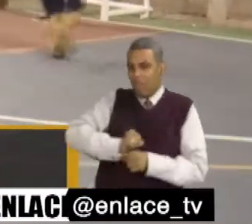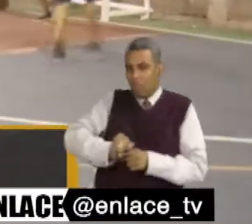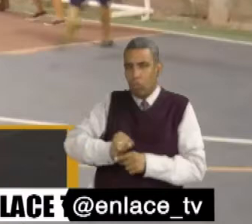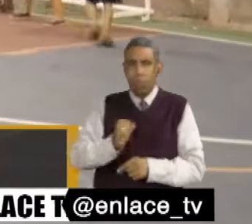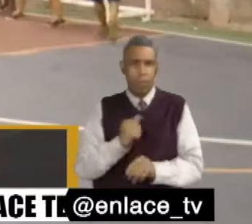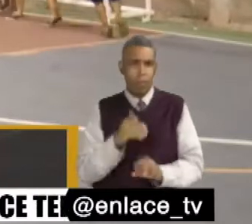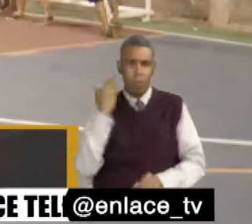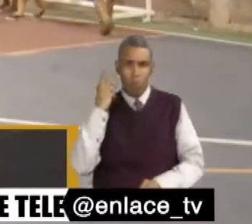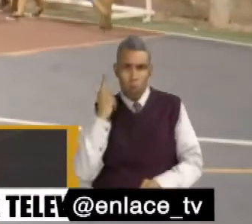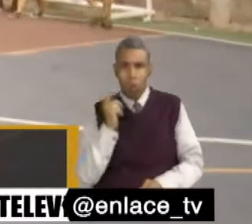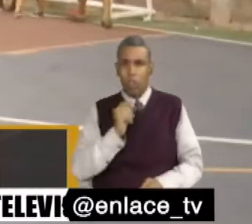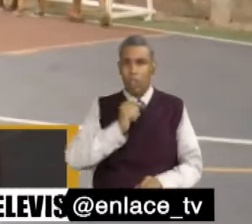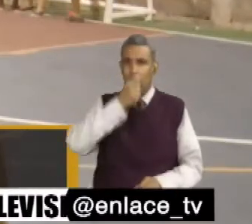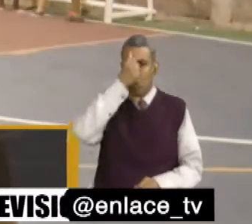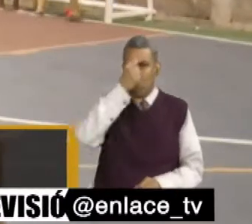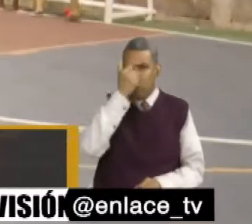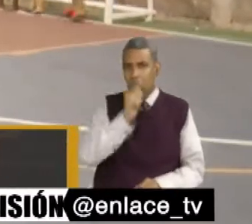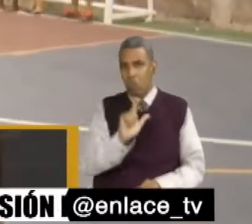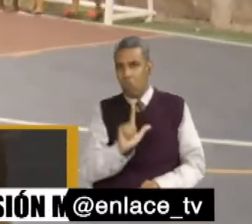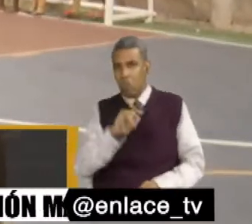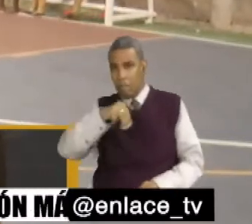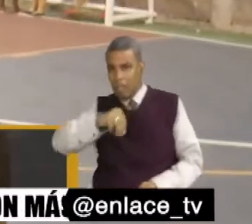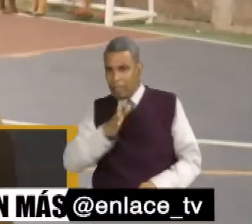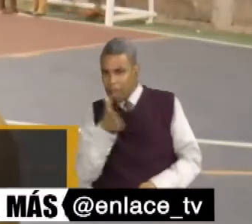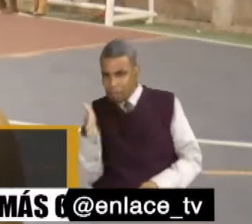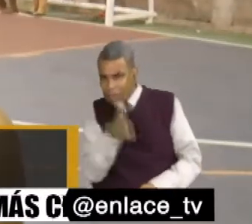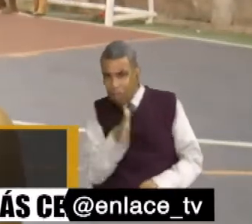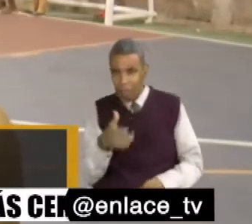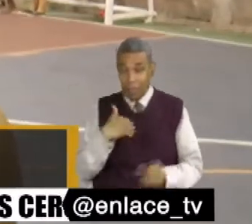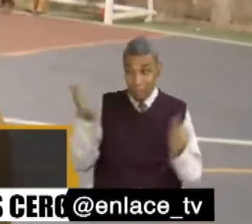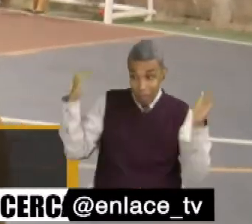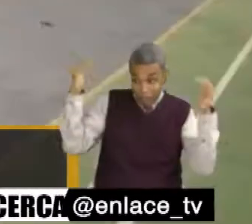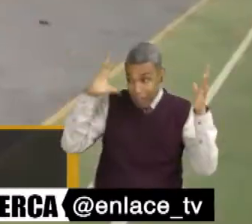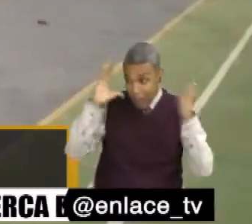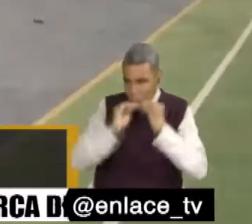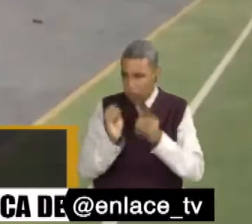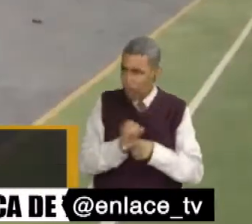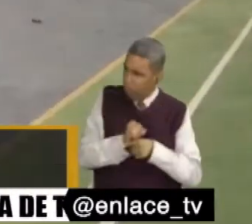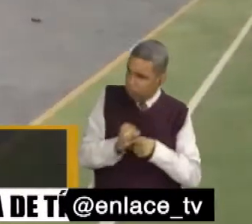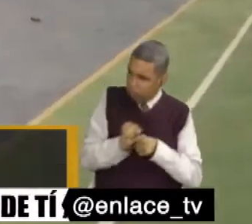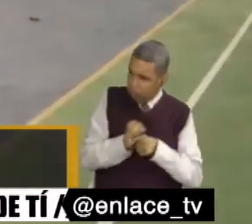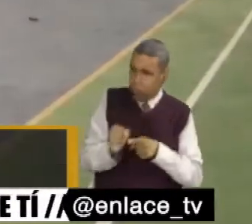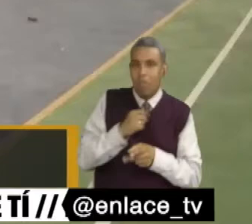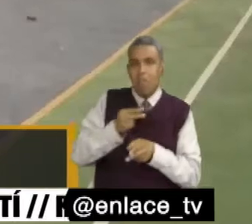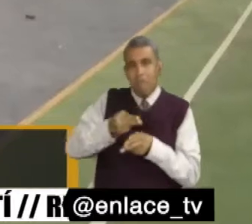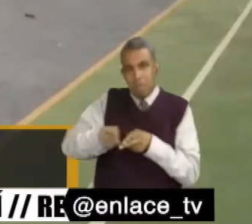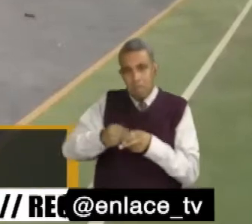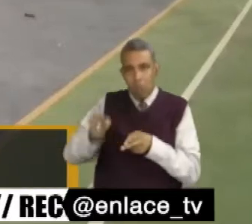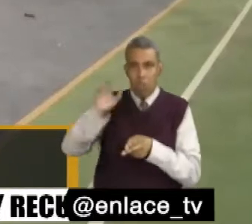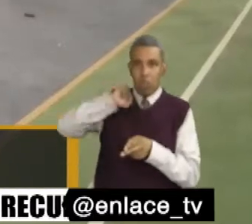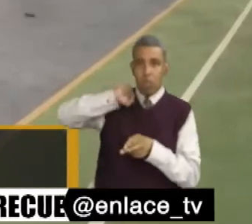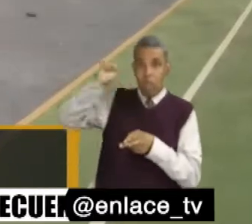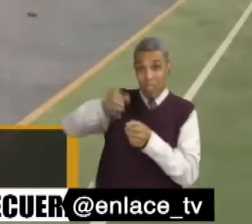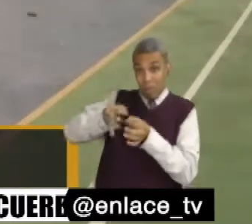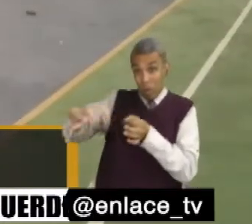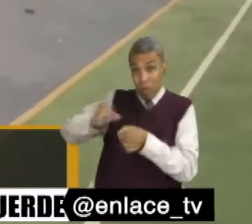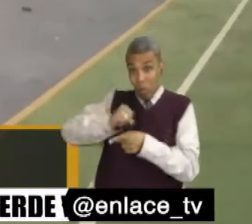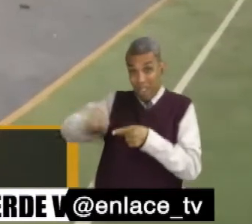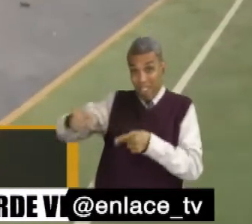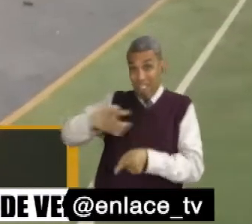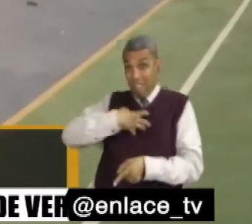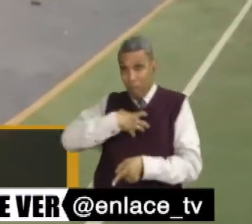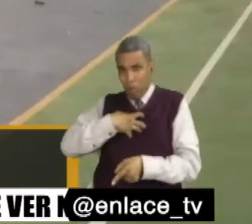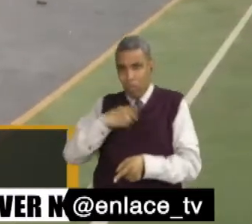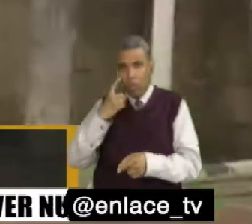domingo, lunes y martes a entrenar en este espacio. Nos estamos preparando para un torneo que se va a ejecutar en Ocaña en la fecha